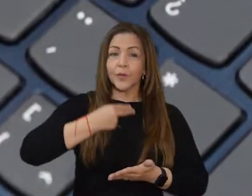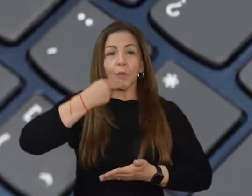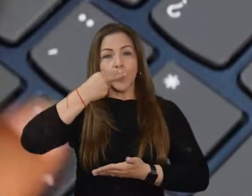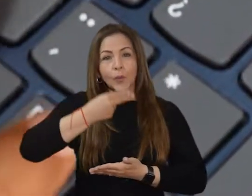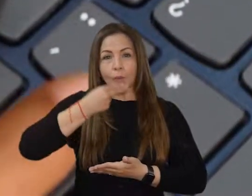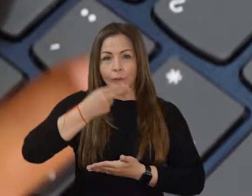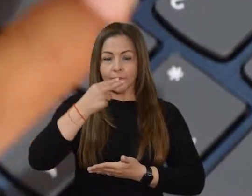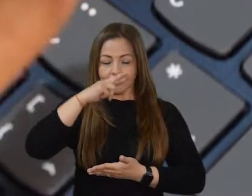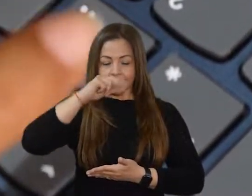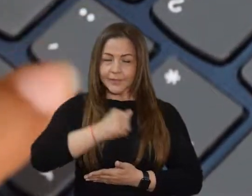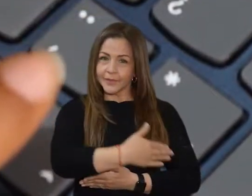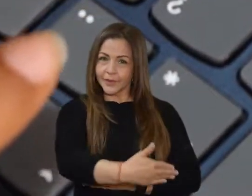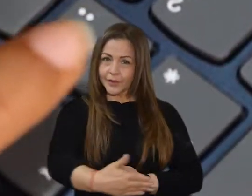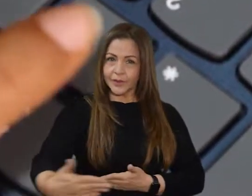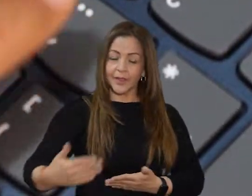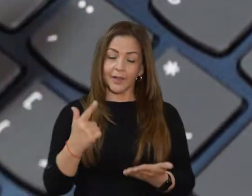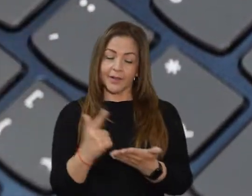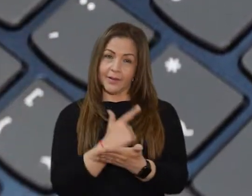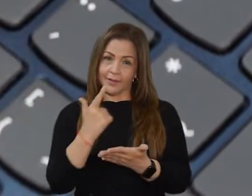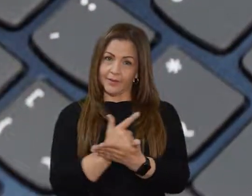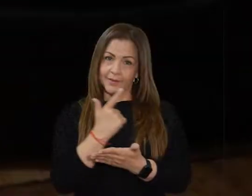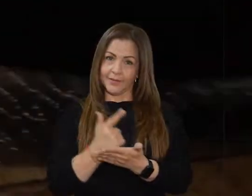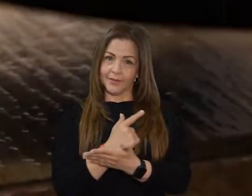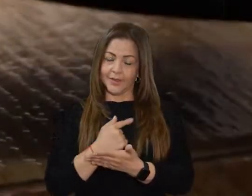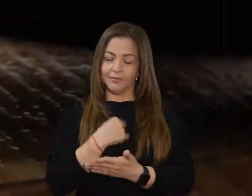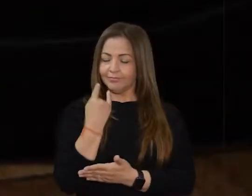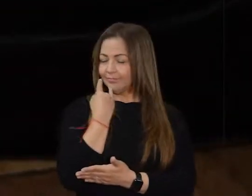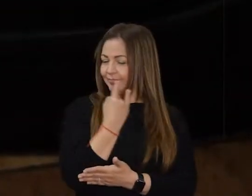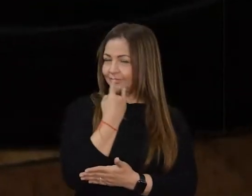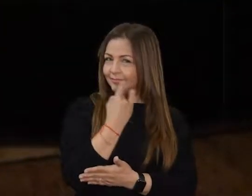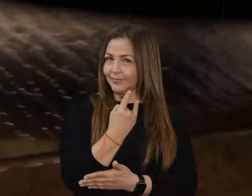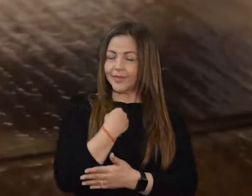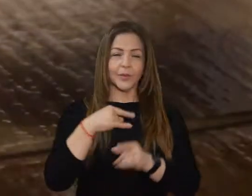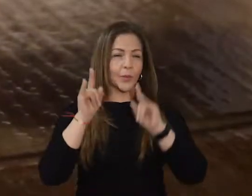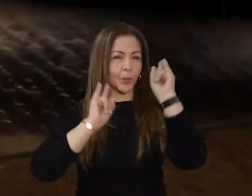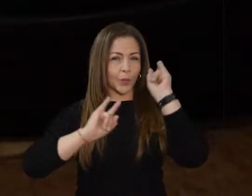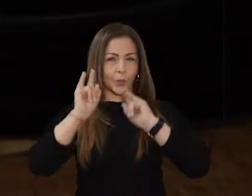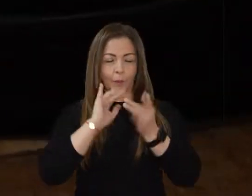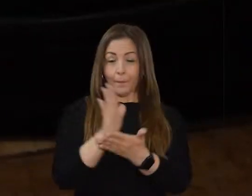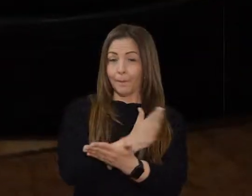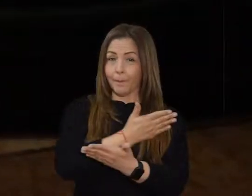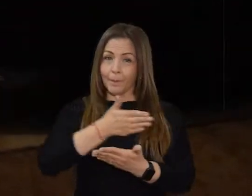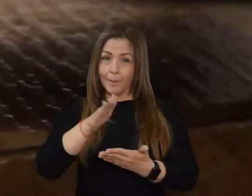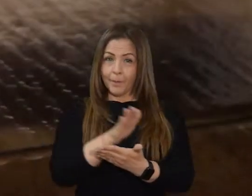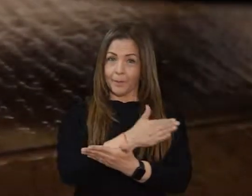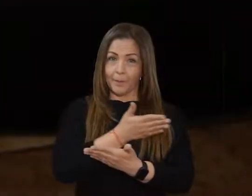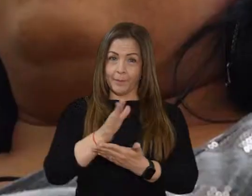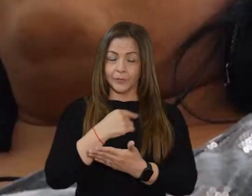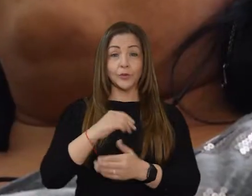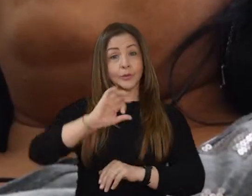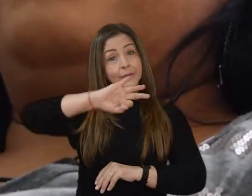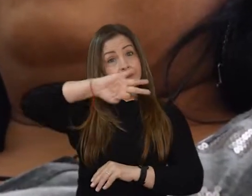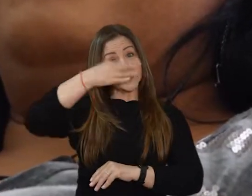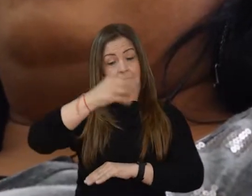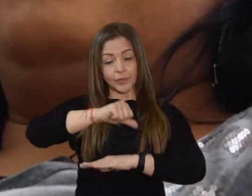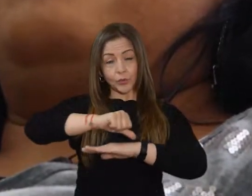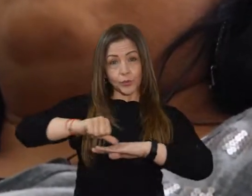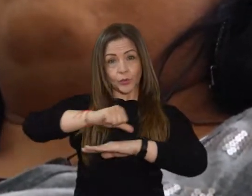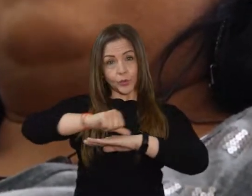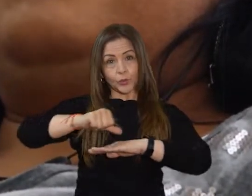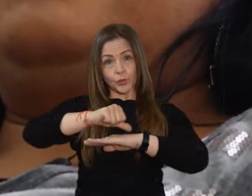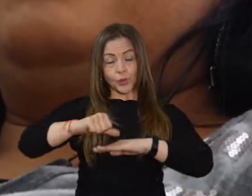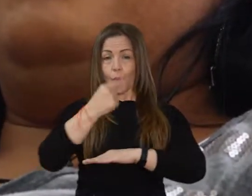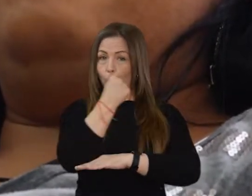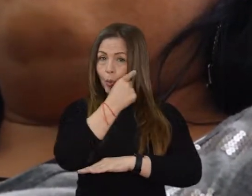escribir cuentos infantiles, libros. Me encanta oír música. Tengo 13